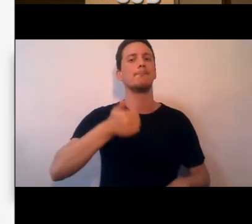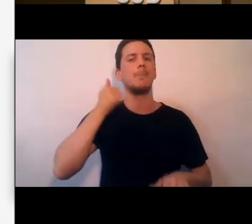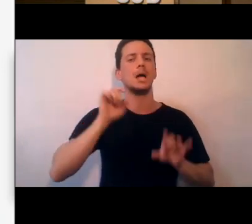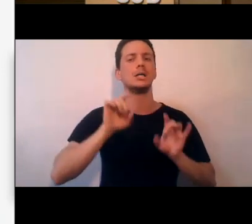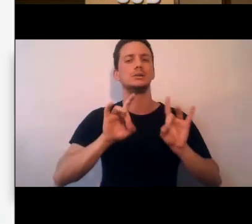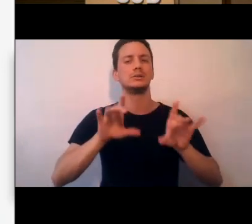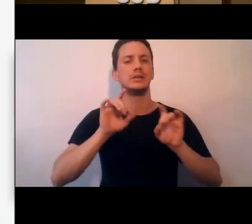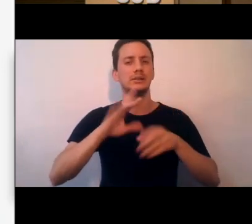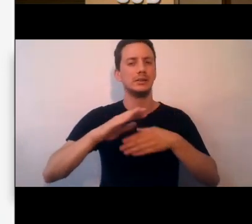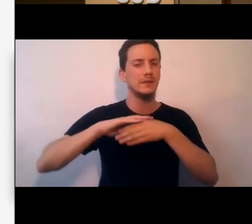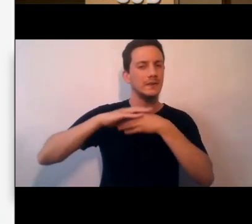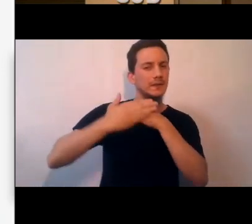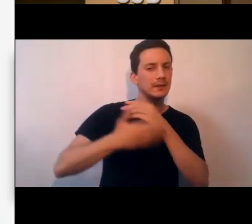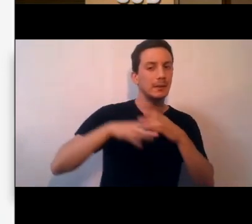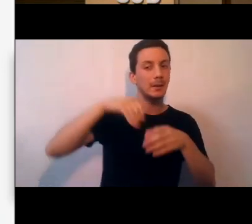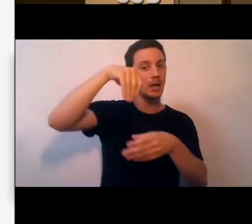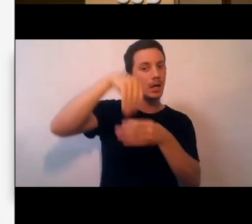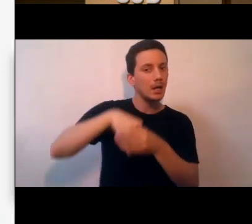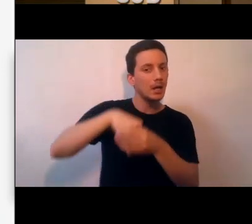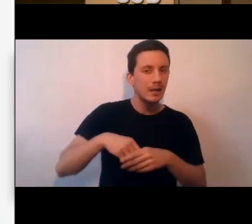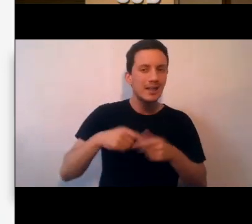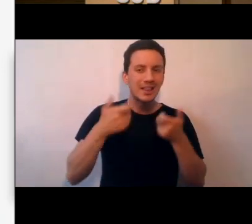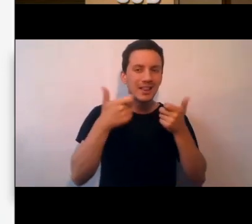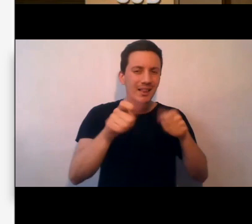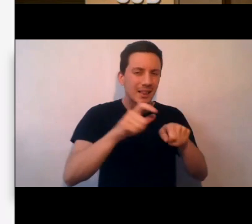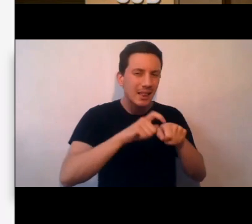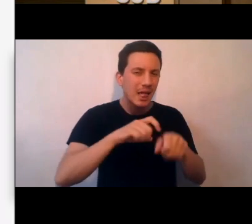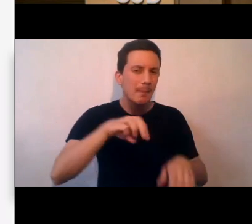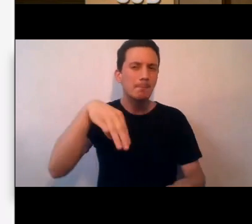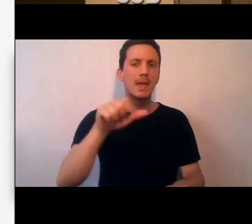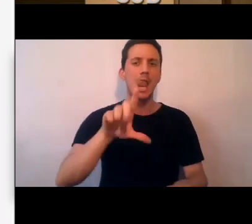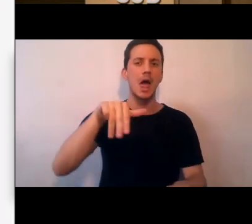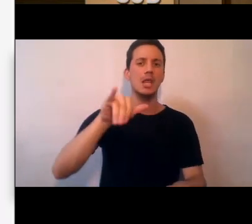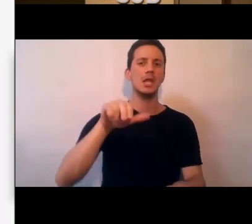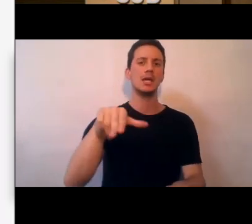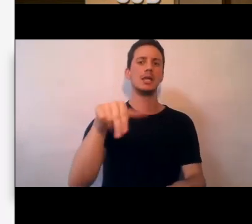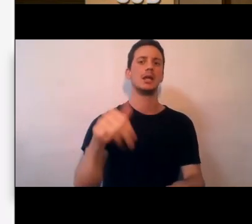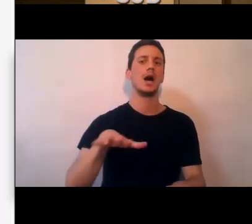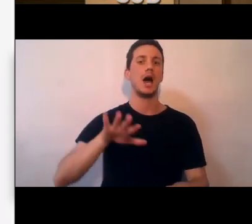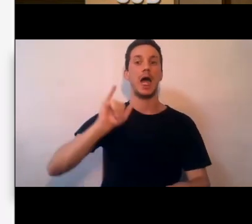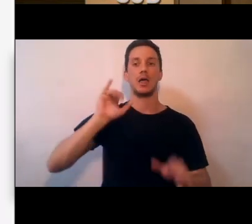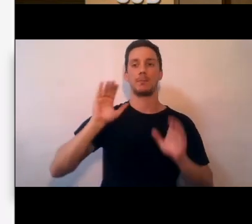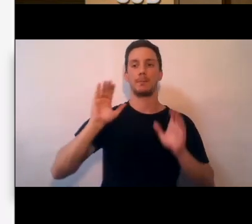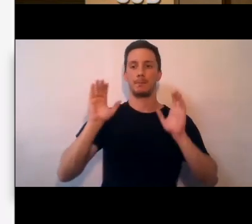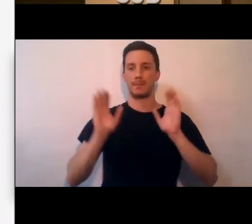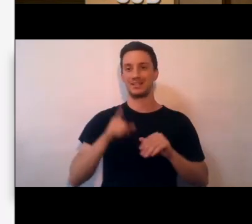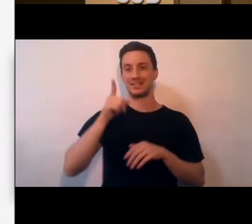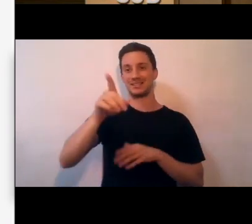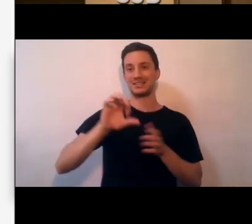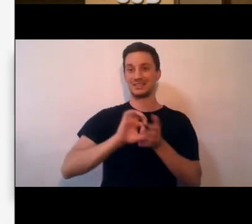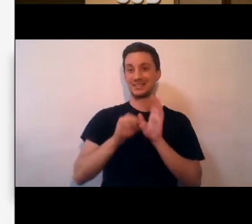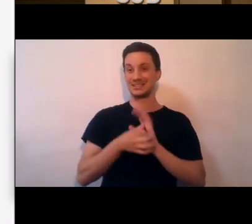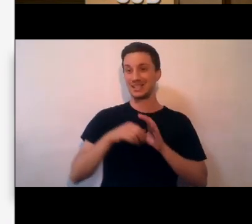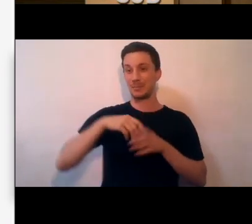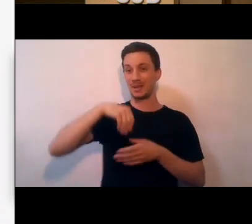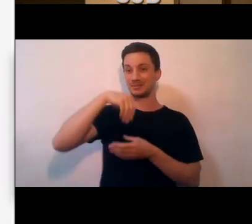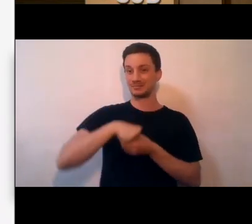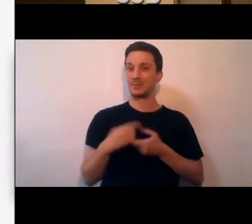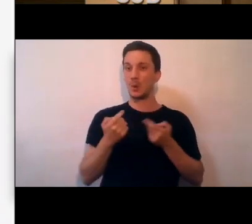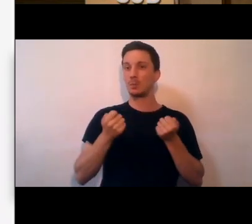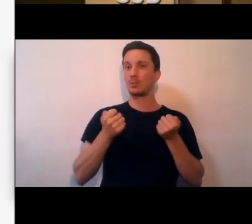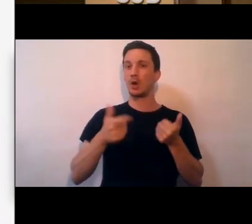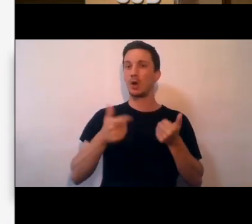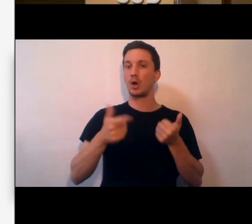menos melanina, porque aún no la ha acabado de formar y porque también su sistema inmune es inmaduro y la piel